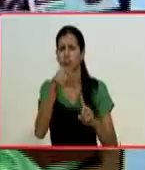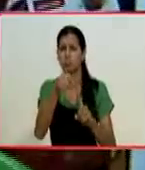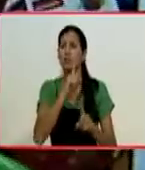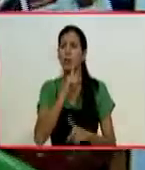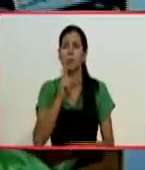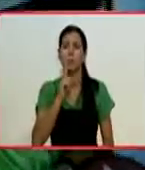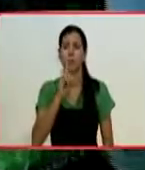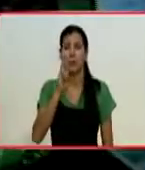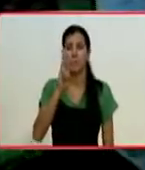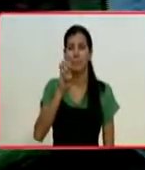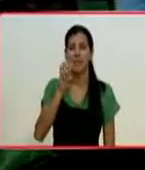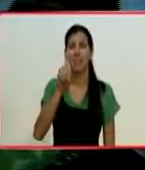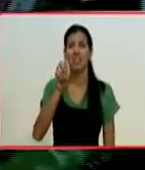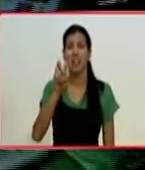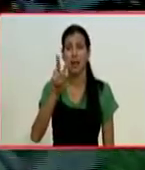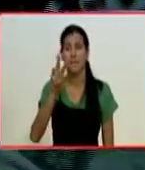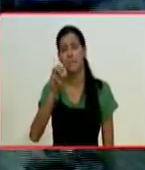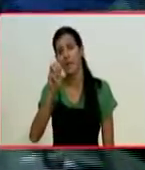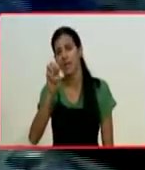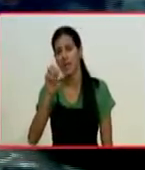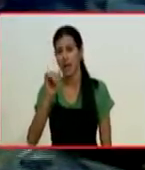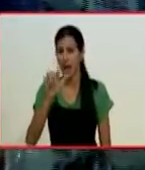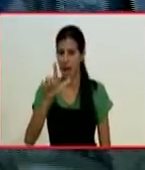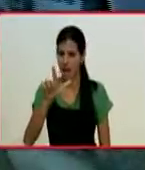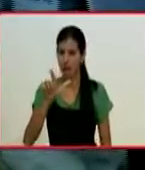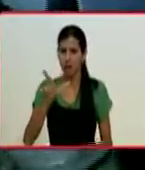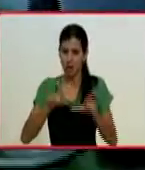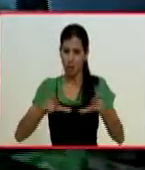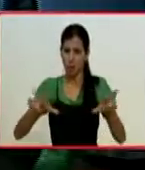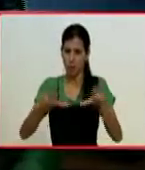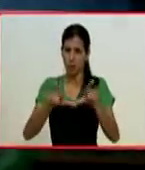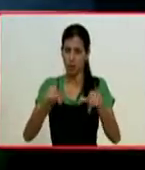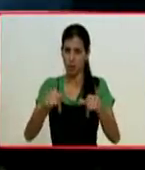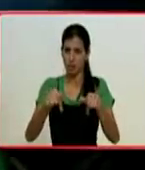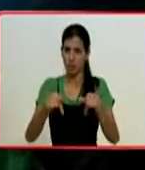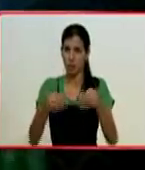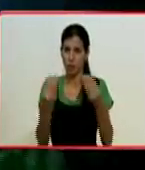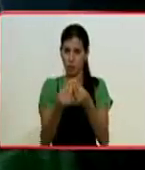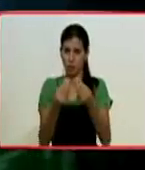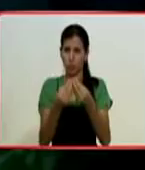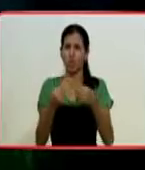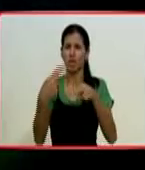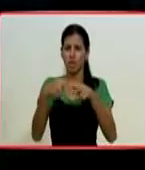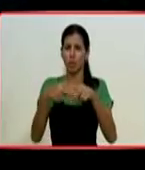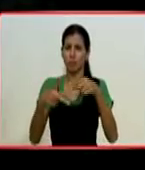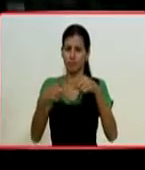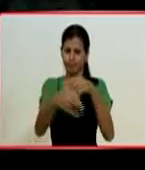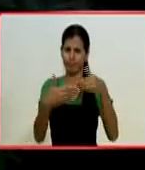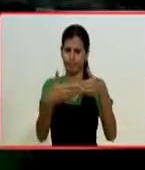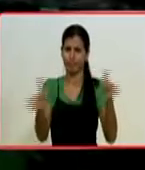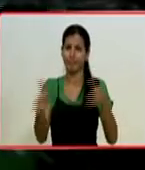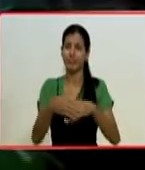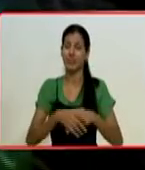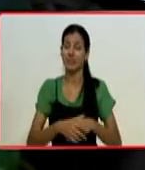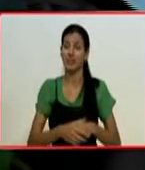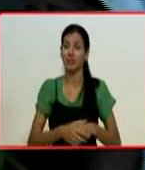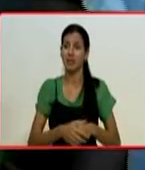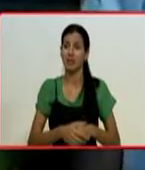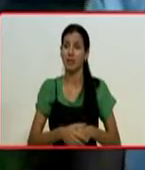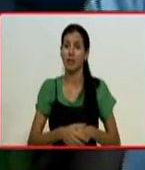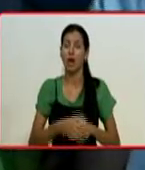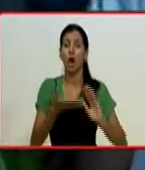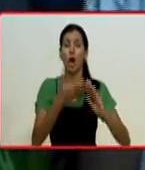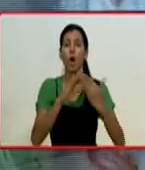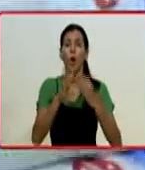de Pedemercal, que son instalaciones. Vamos a hacer la inauguración aquí con los niños de aquí, de la comuna